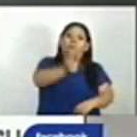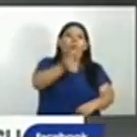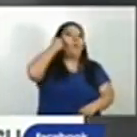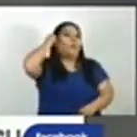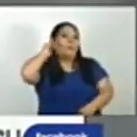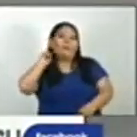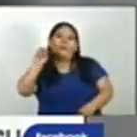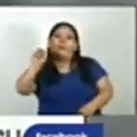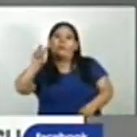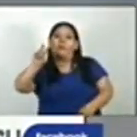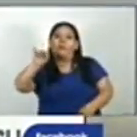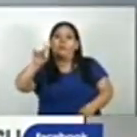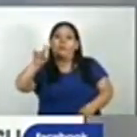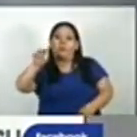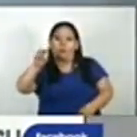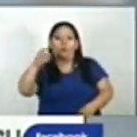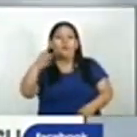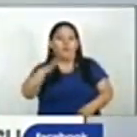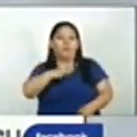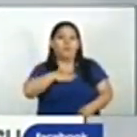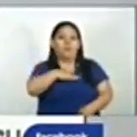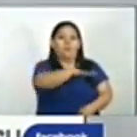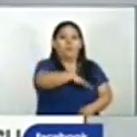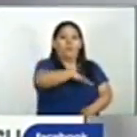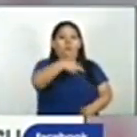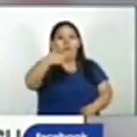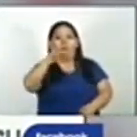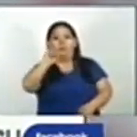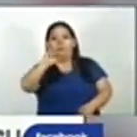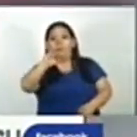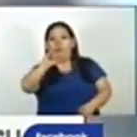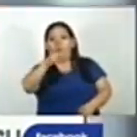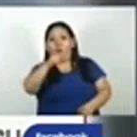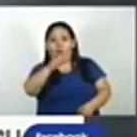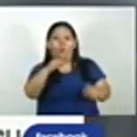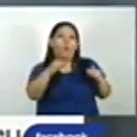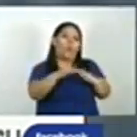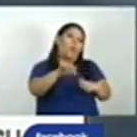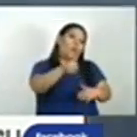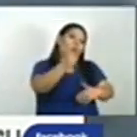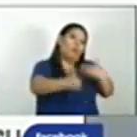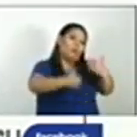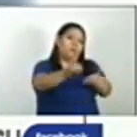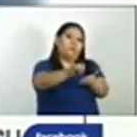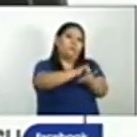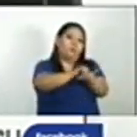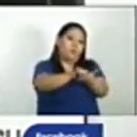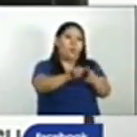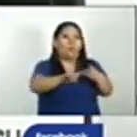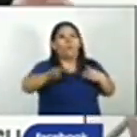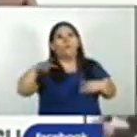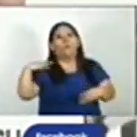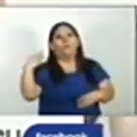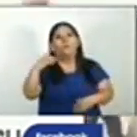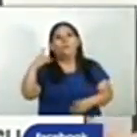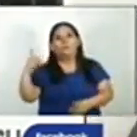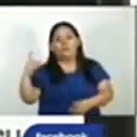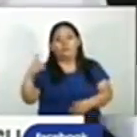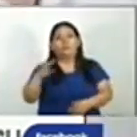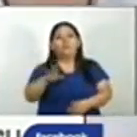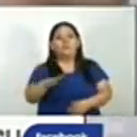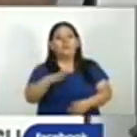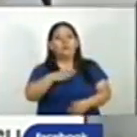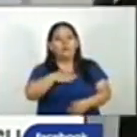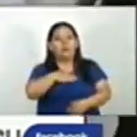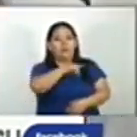Guzmán ya se encuentra en la ciudad de Chicago, aunque también enfrenta cargos en Nueva York y Washington, D.C. En total, el gobierno